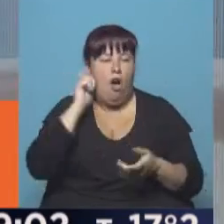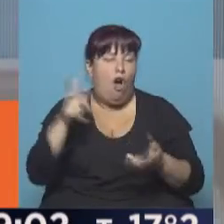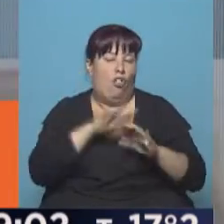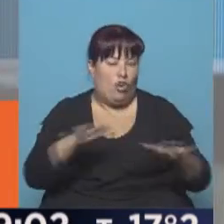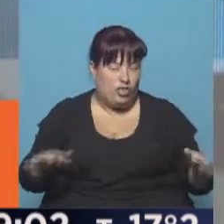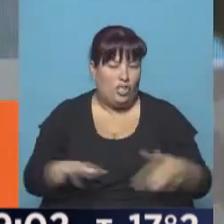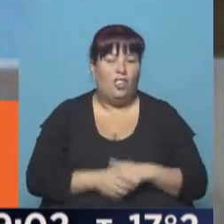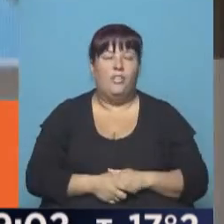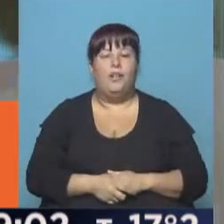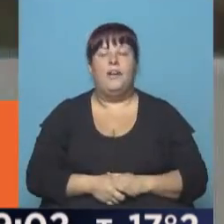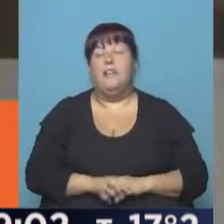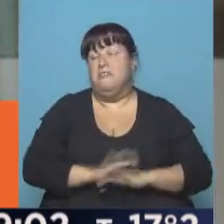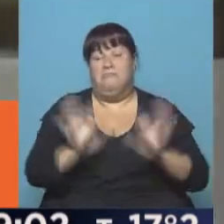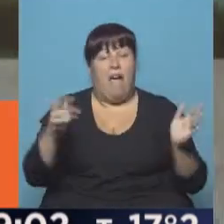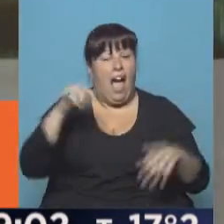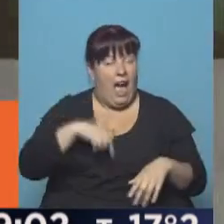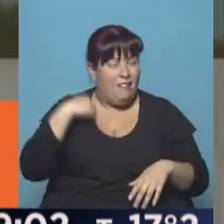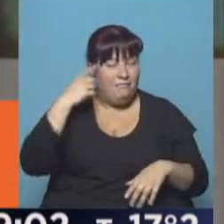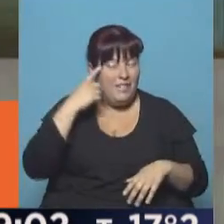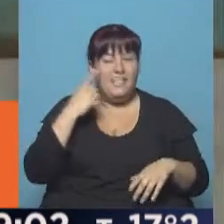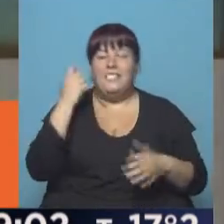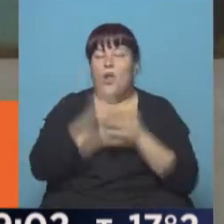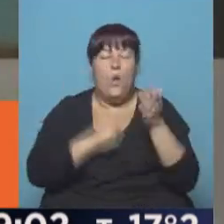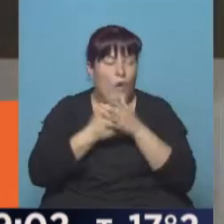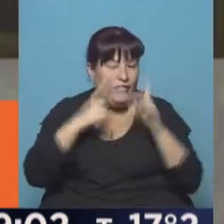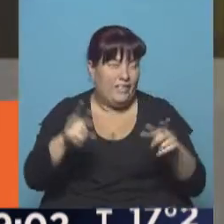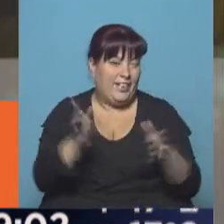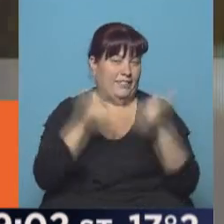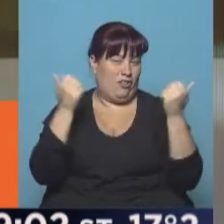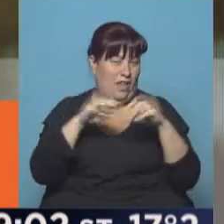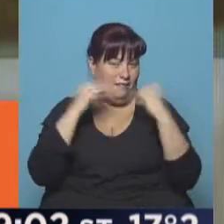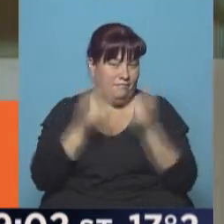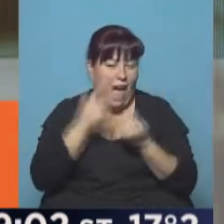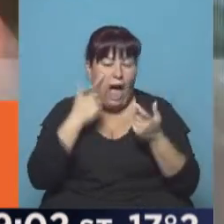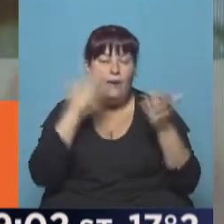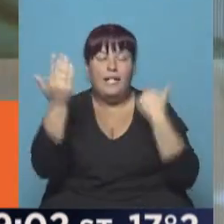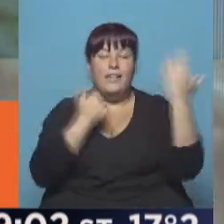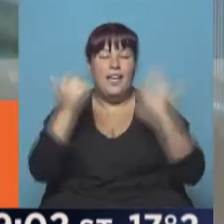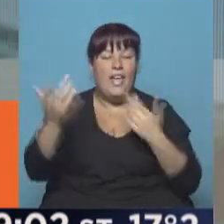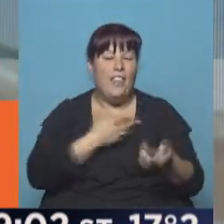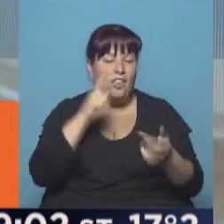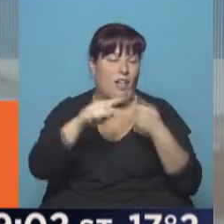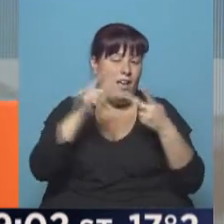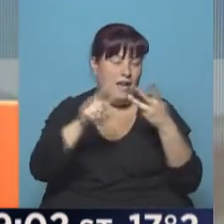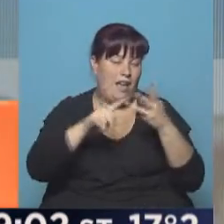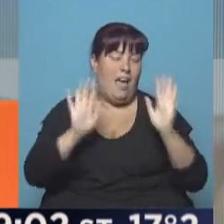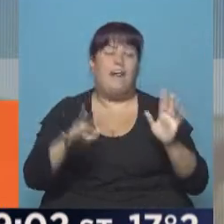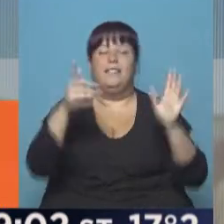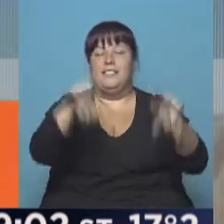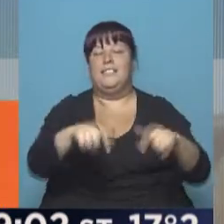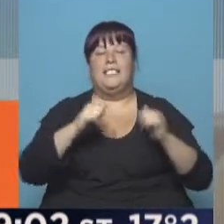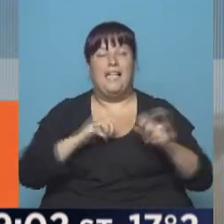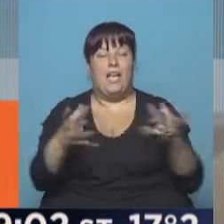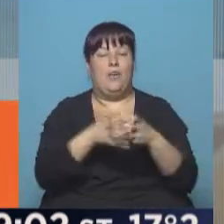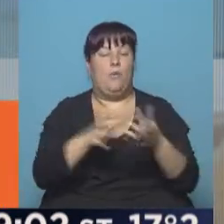de los chicos nada y ahora me persigue el desafío es tener rápido los resultados sentar a cada director y decirle mira si viene la cosa sentarte con tu